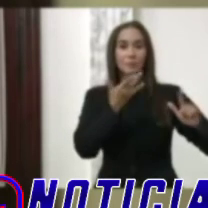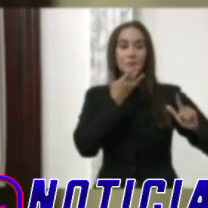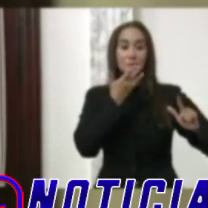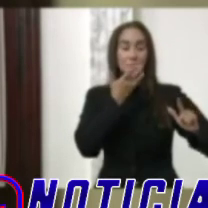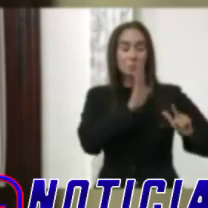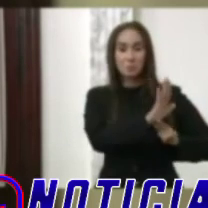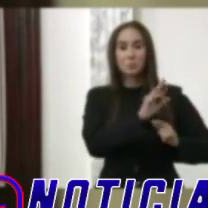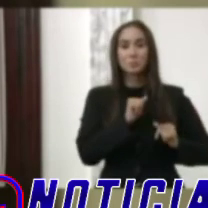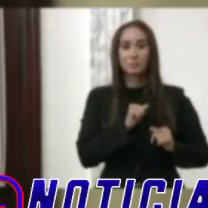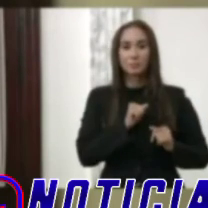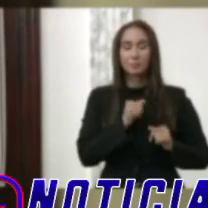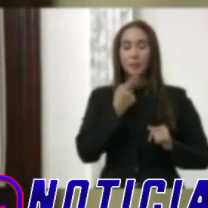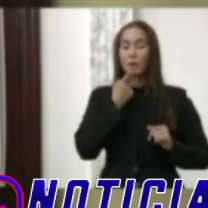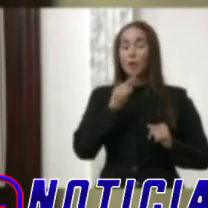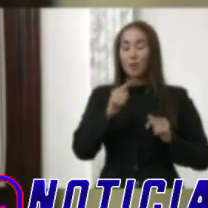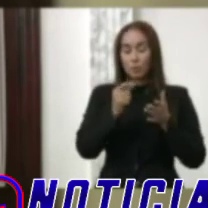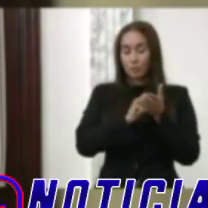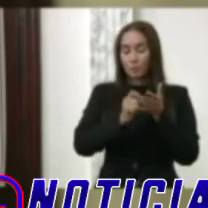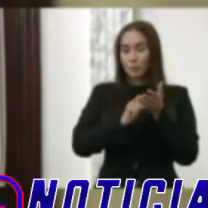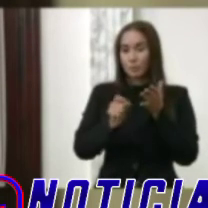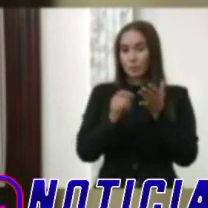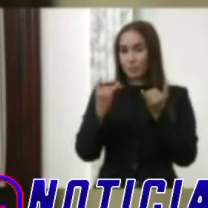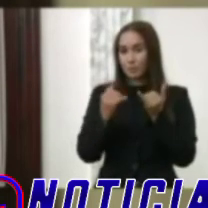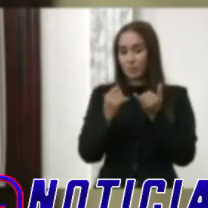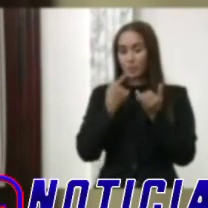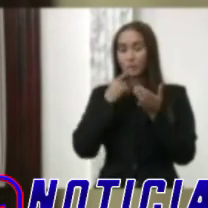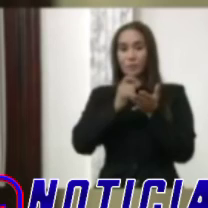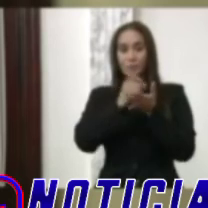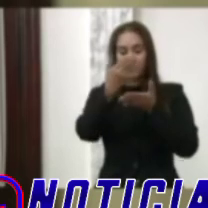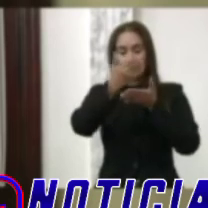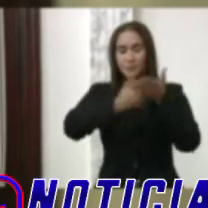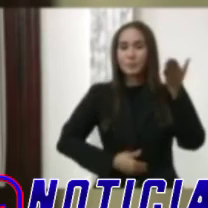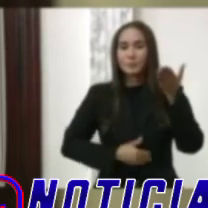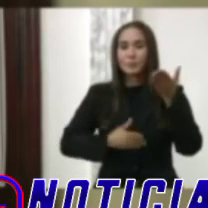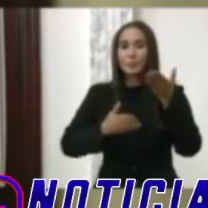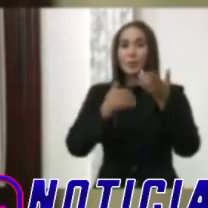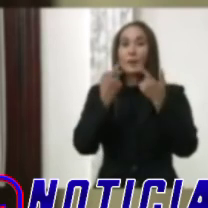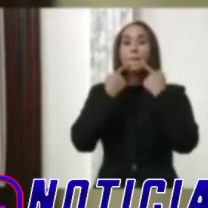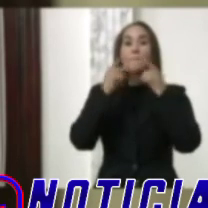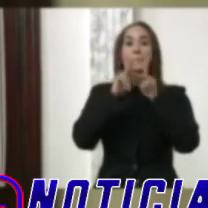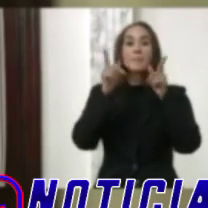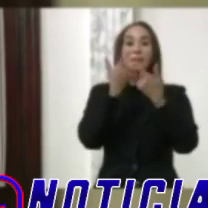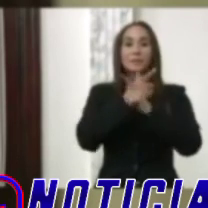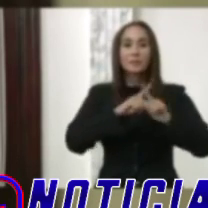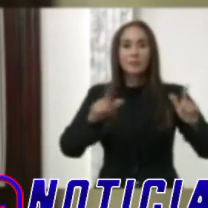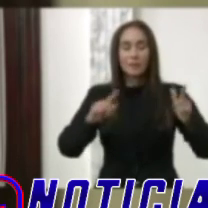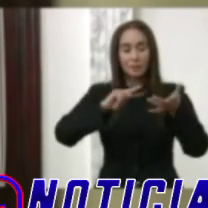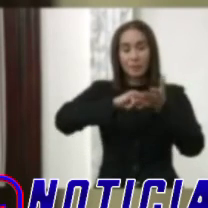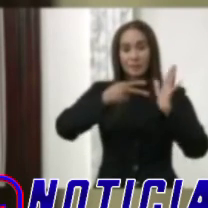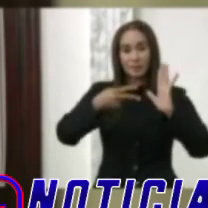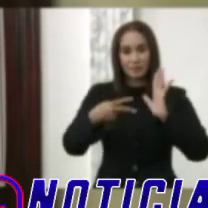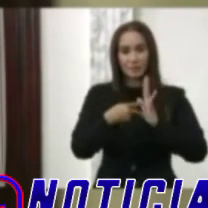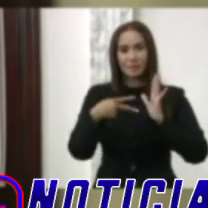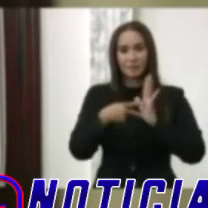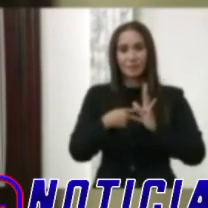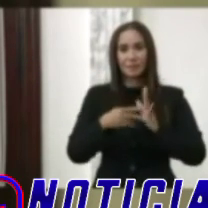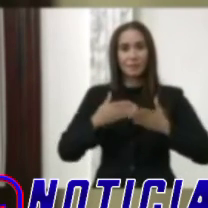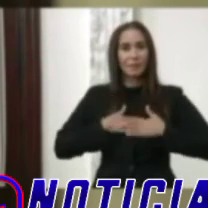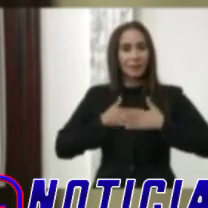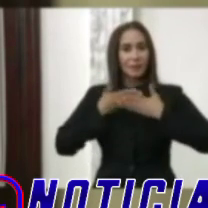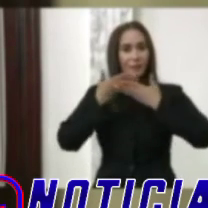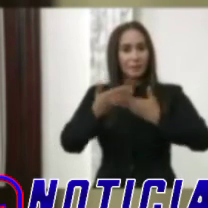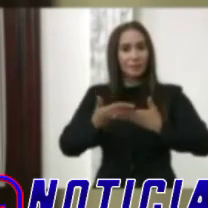Como dice esta declaración que hoy firmamos, prensa libre es sinónimo de expresión